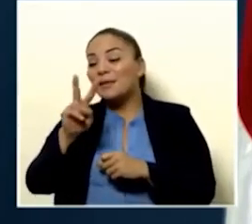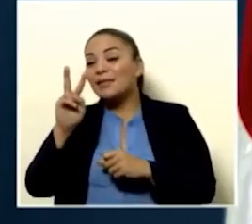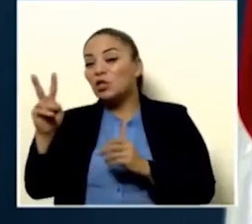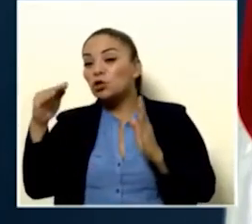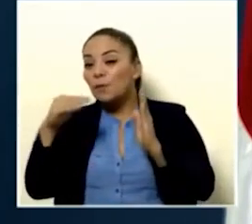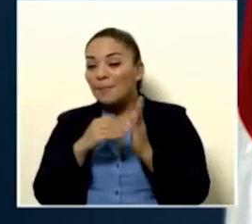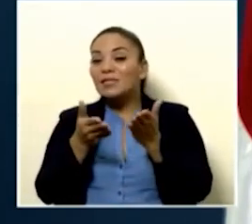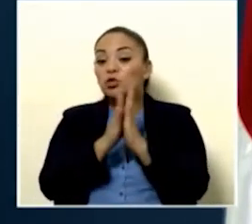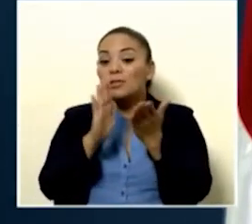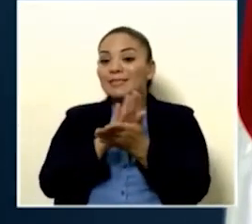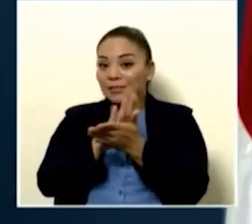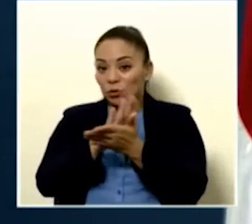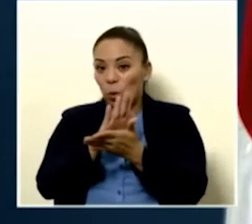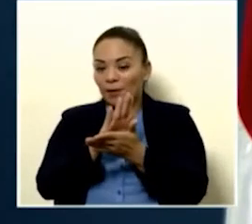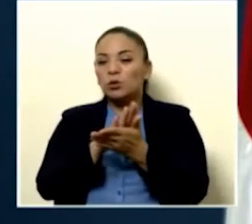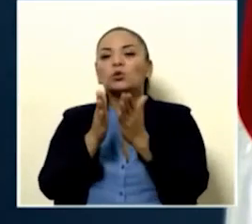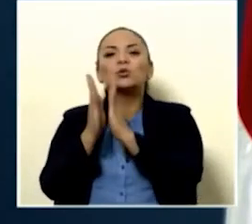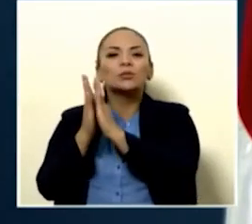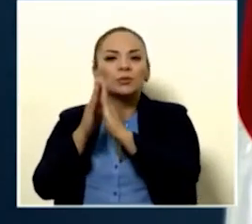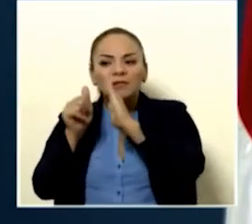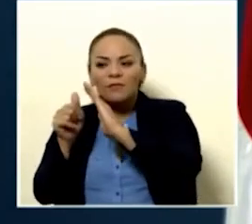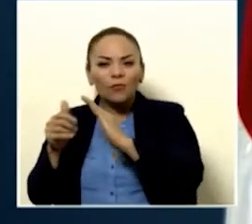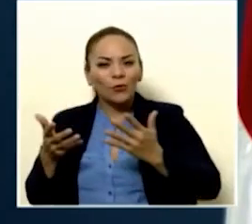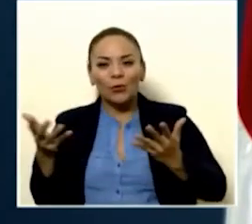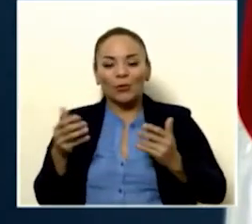222,000 solicitudes de refugio,